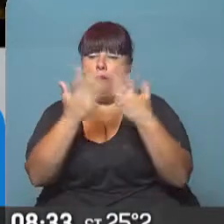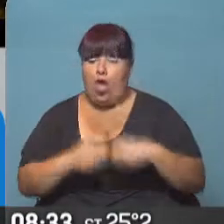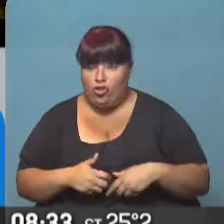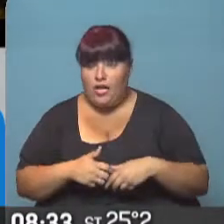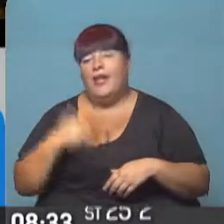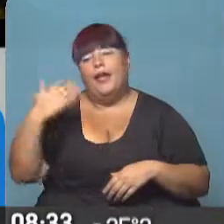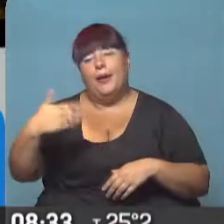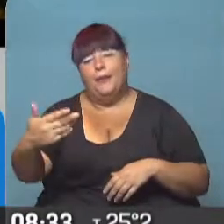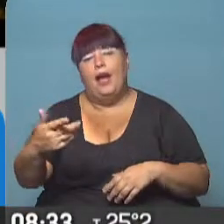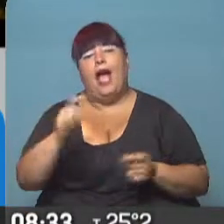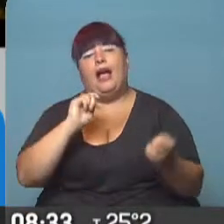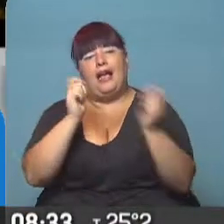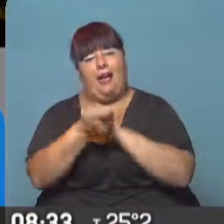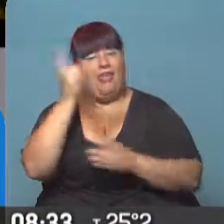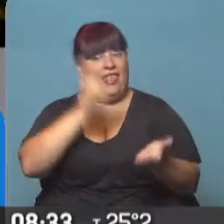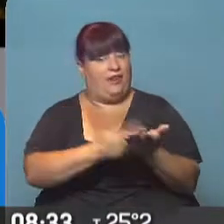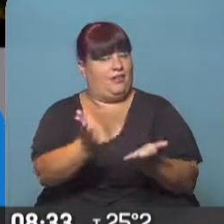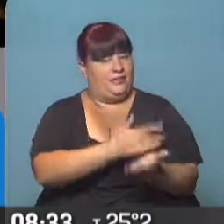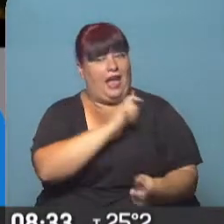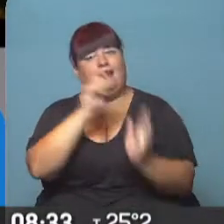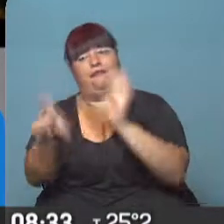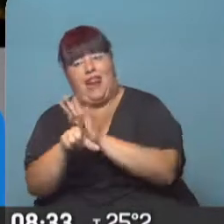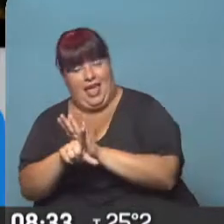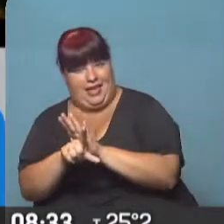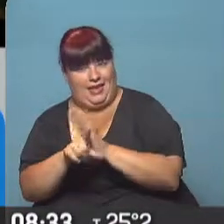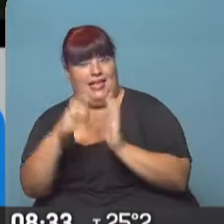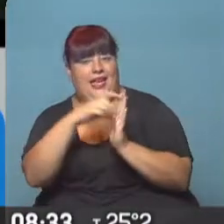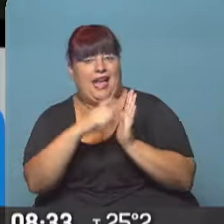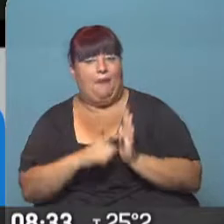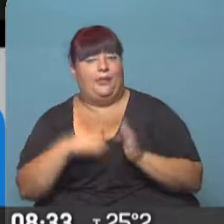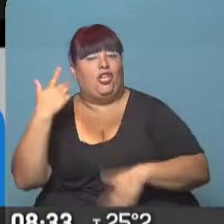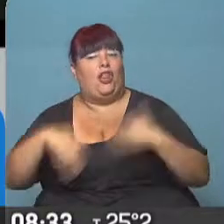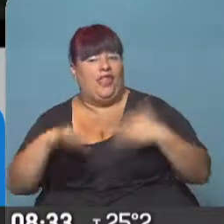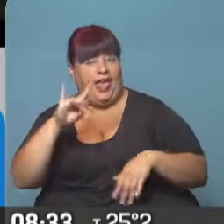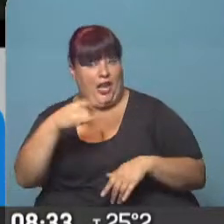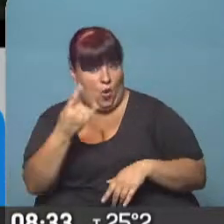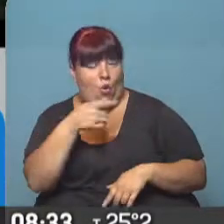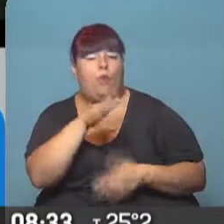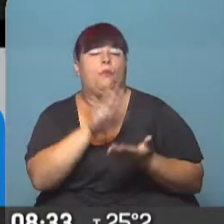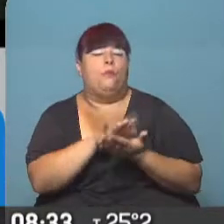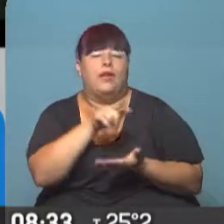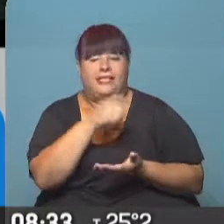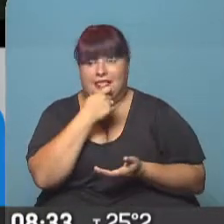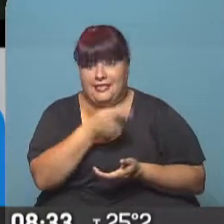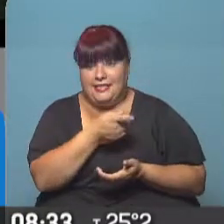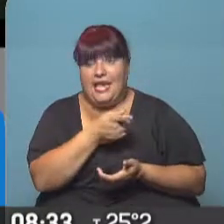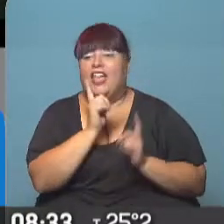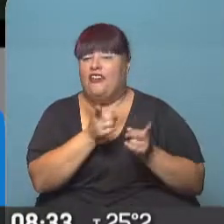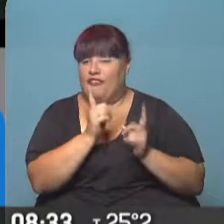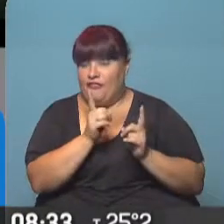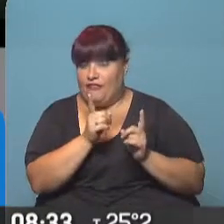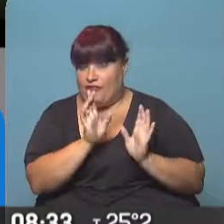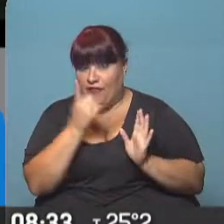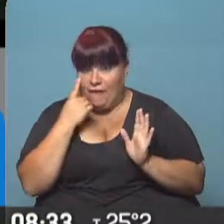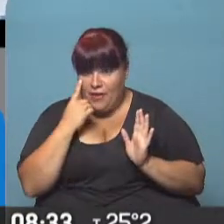van a aspirar a ir reemplazando a los distintos capítulos del decreto de necesidad y urgencia en el caso de que continúe en